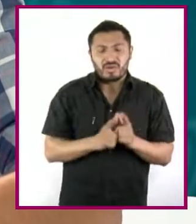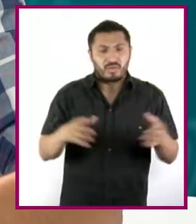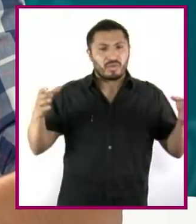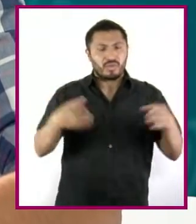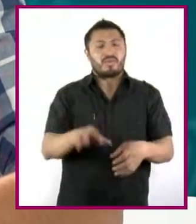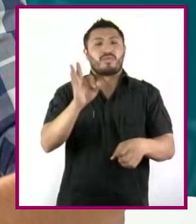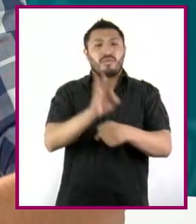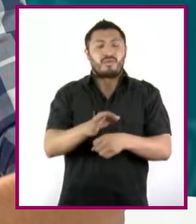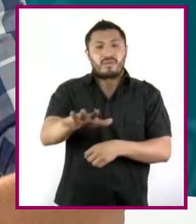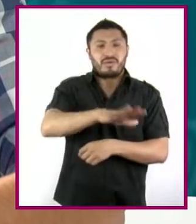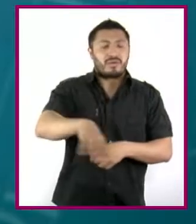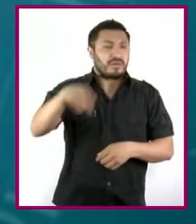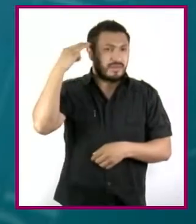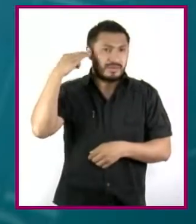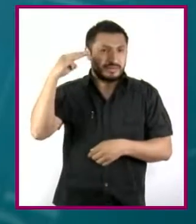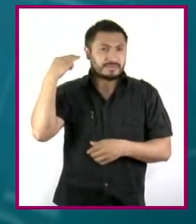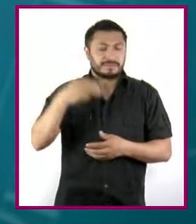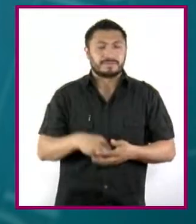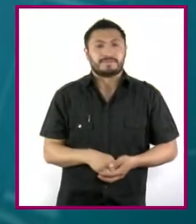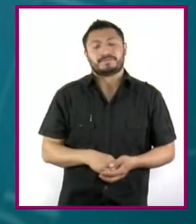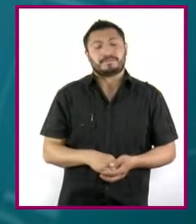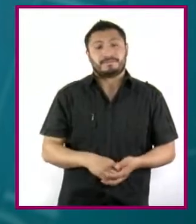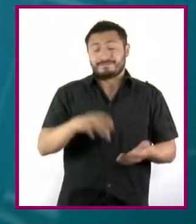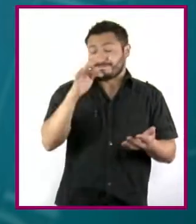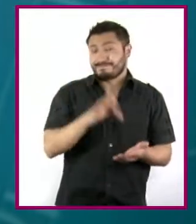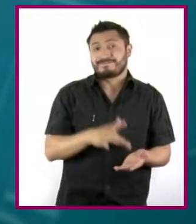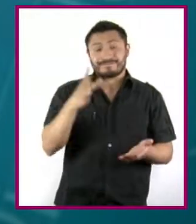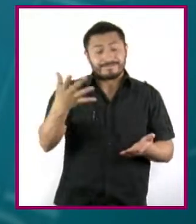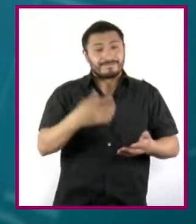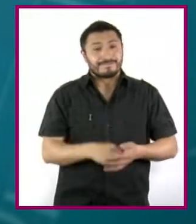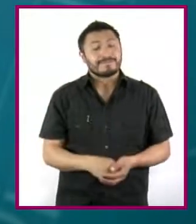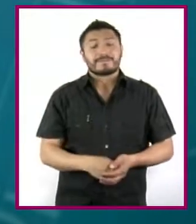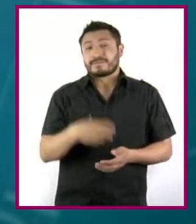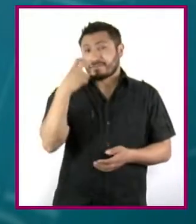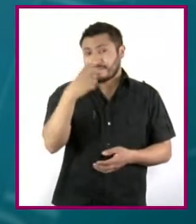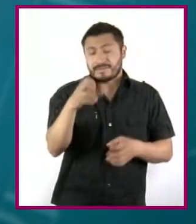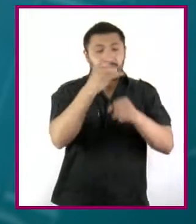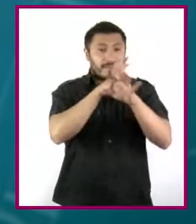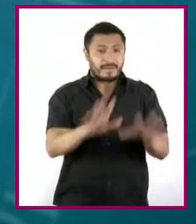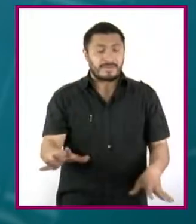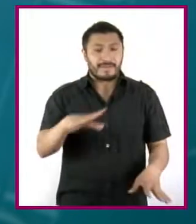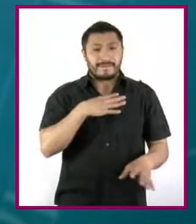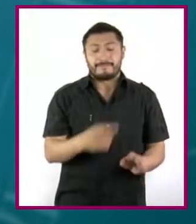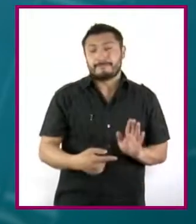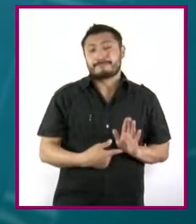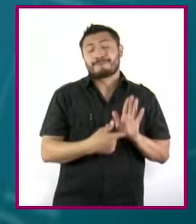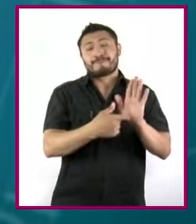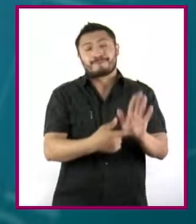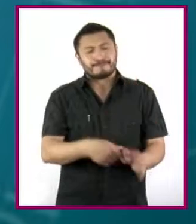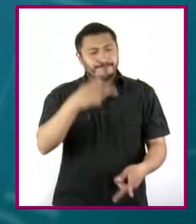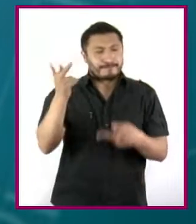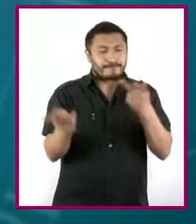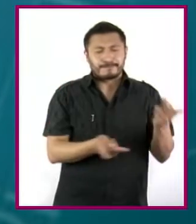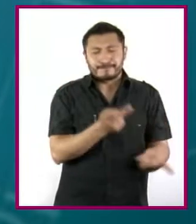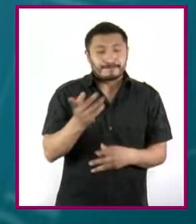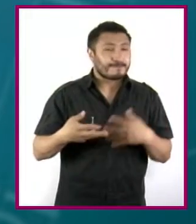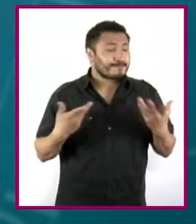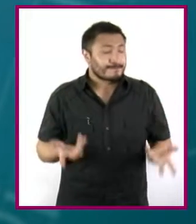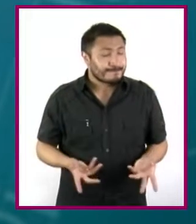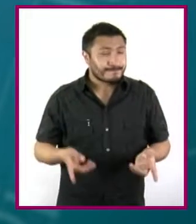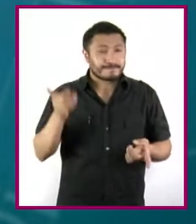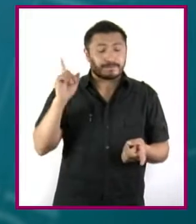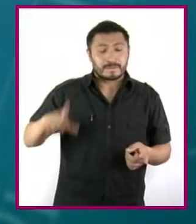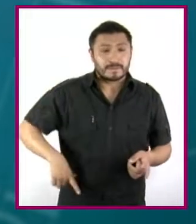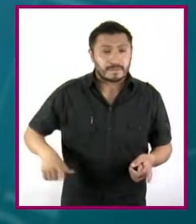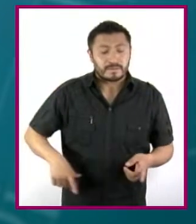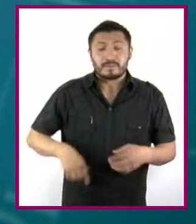de autodefensas en Michoacán. Gracias, Kevin. Esta información nos lleva a plantearnos algunas preguntas. ¿Hasta dónde el